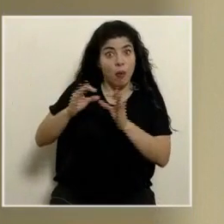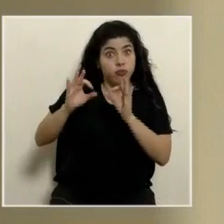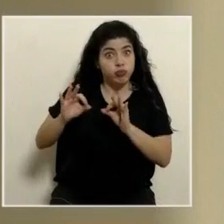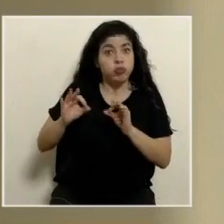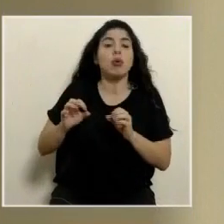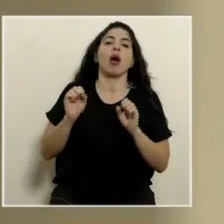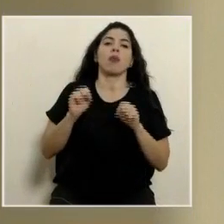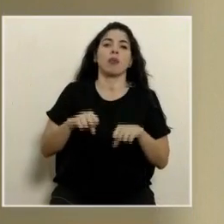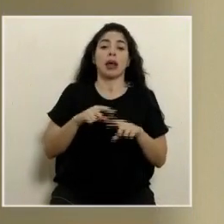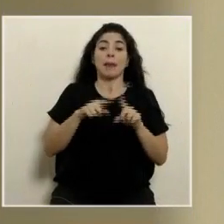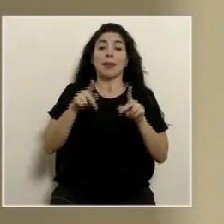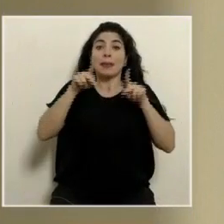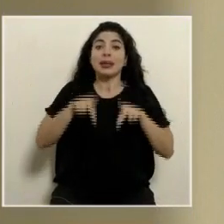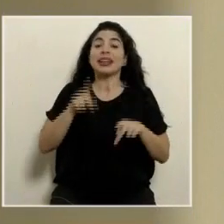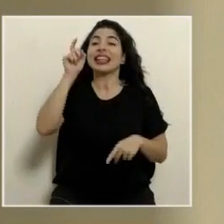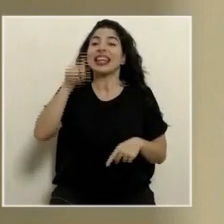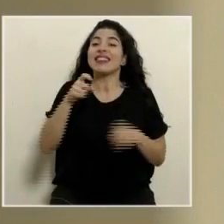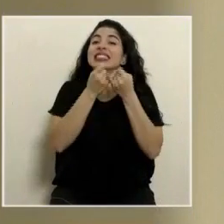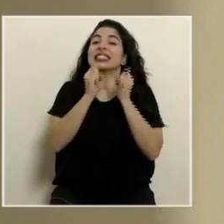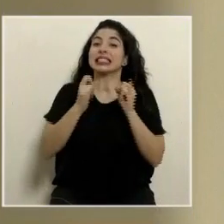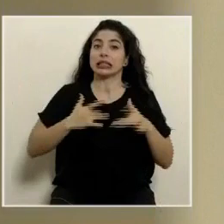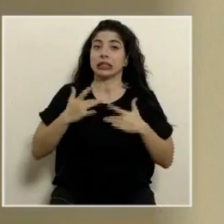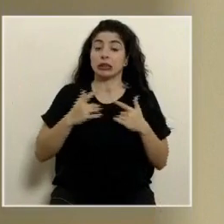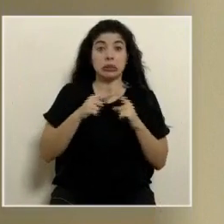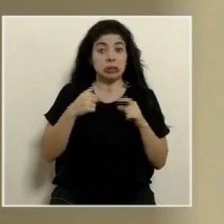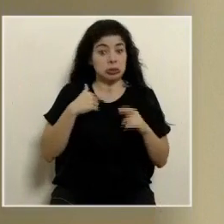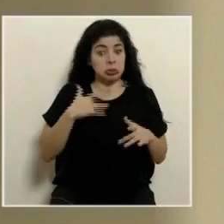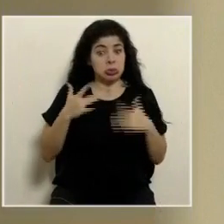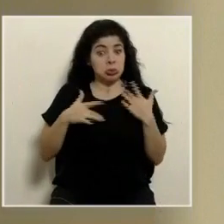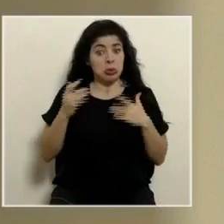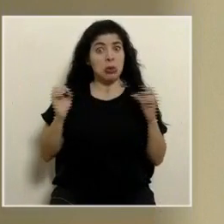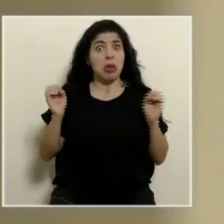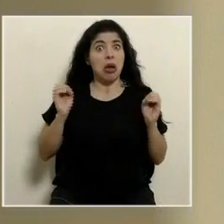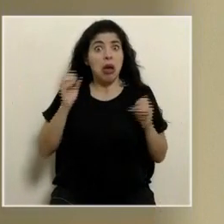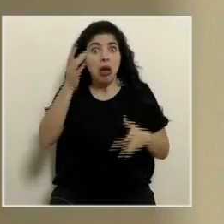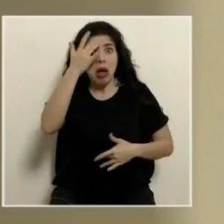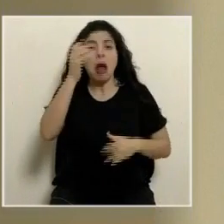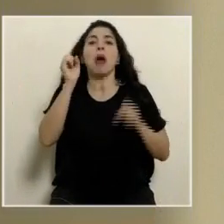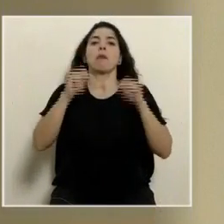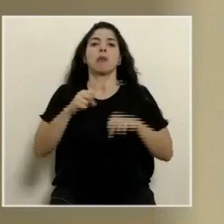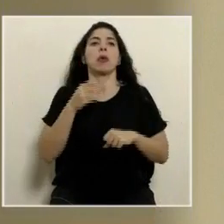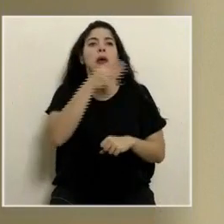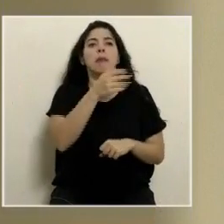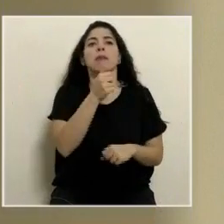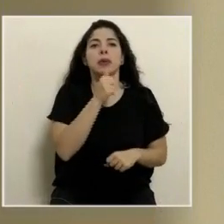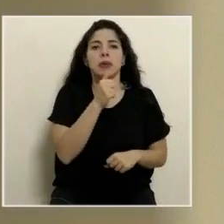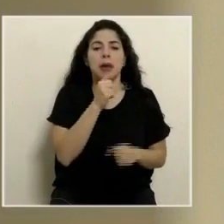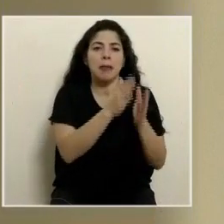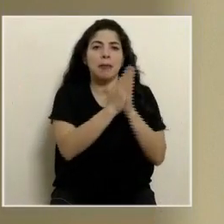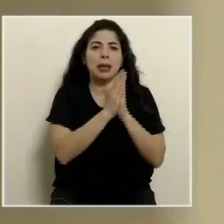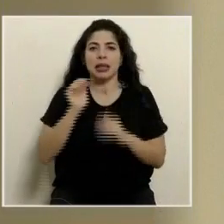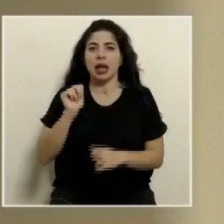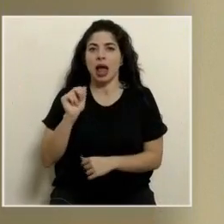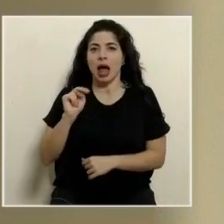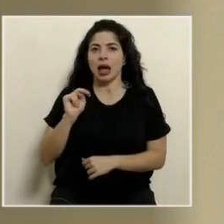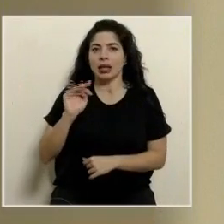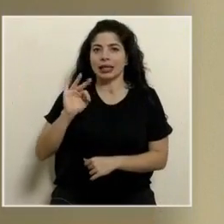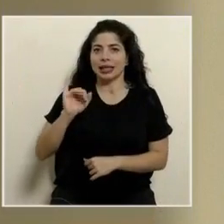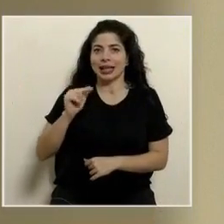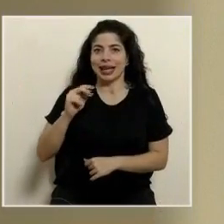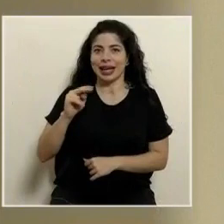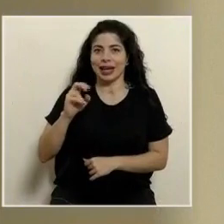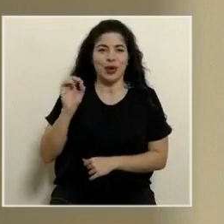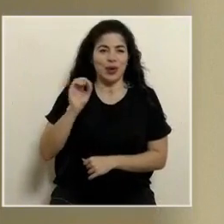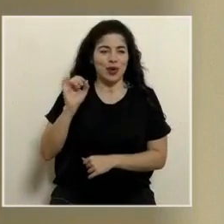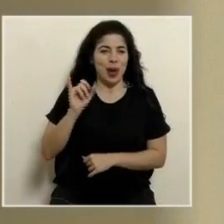siempre y cuando la persona no tenga síntomas. Si no tiene síntomas, se podrá hacer la prueba de antígeno en los laboratorios privados, ya no como requisito, como antes que se